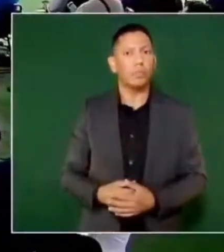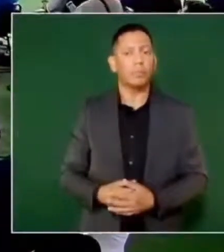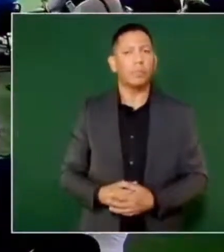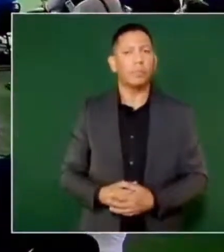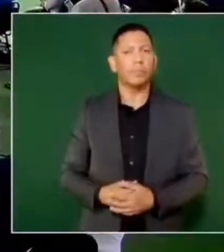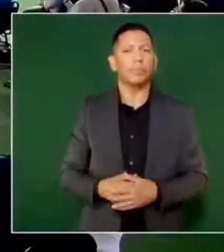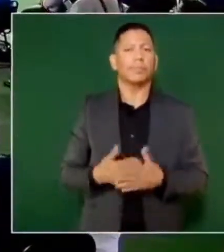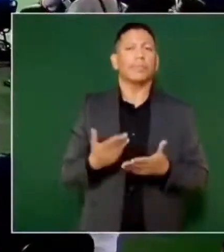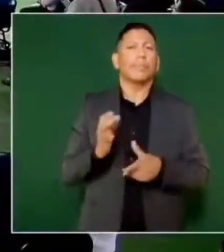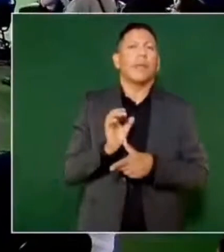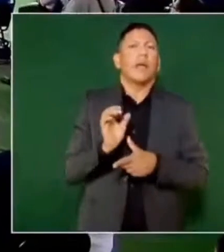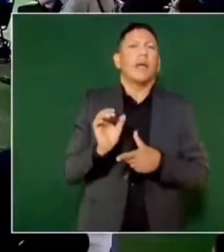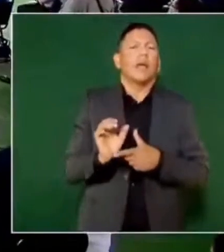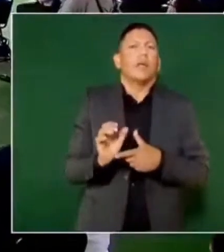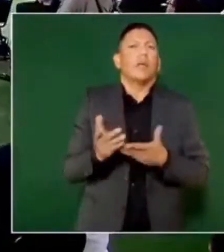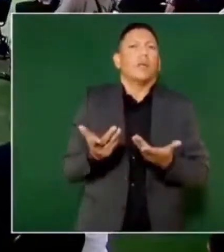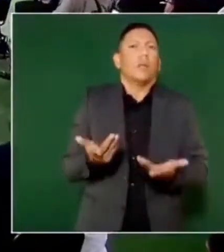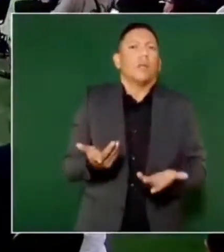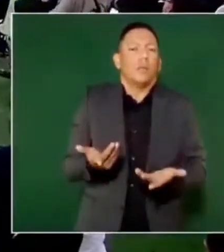Entonces, ¿cómo resolvemos eso?